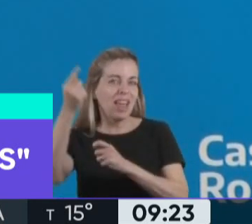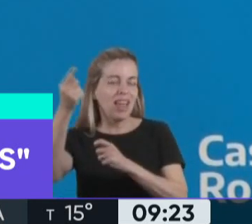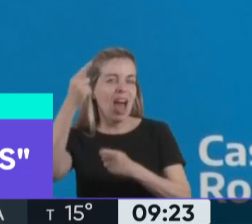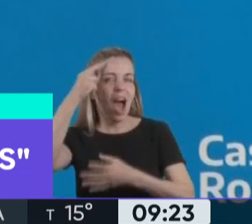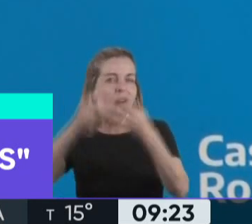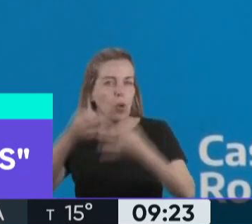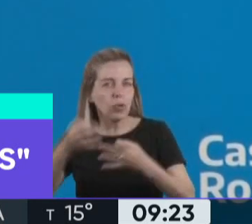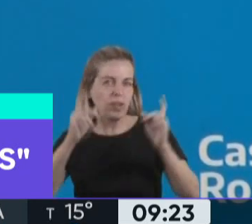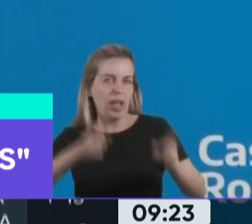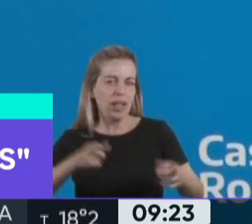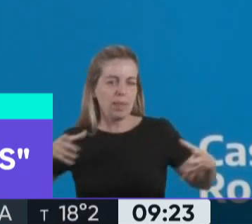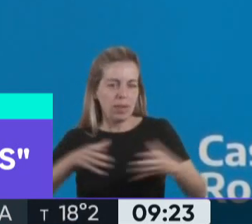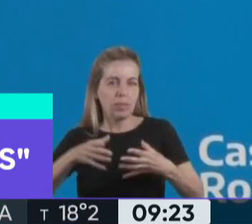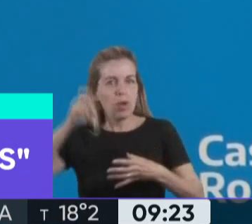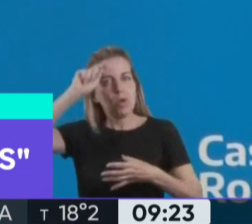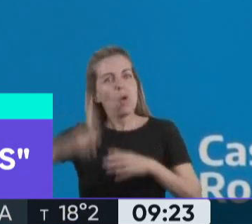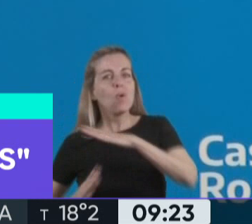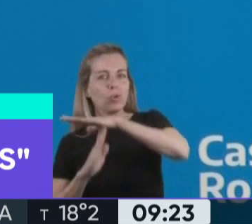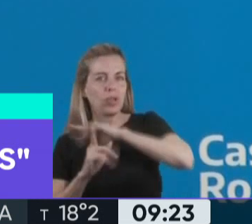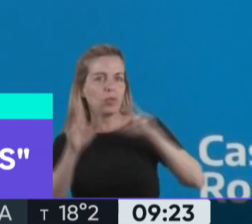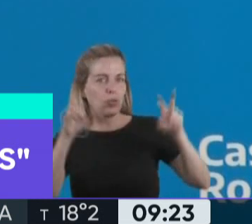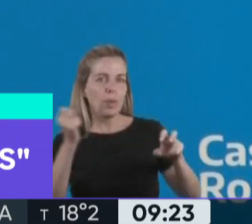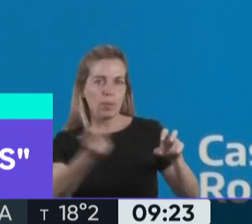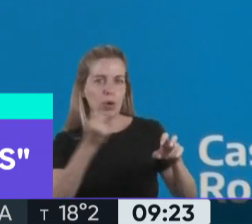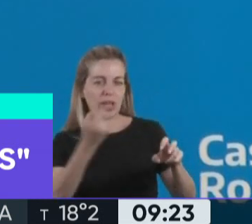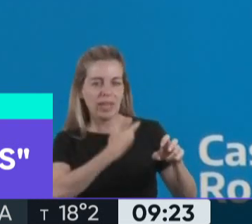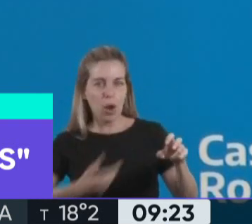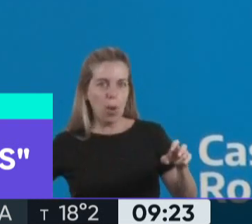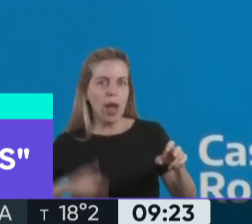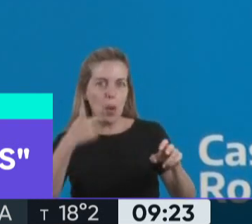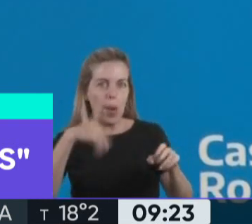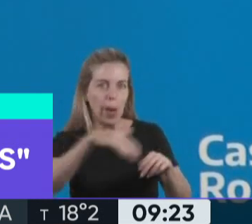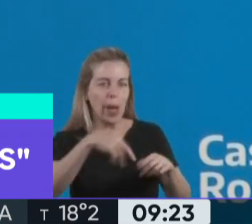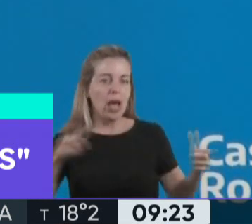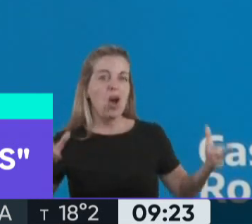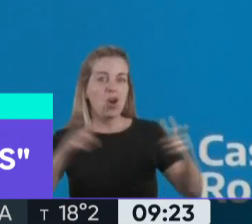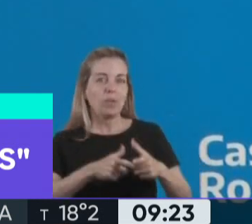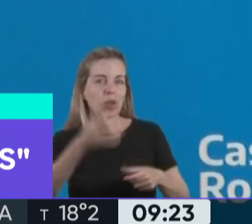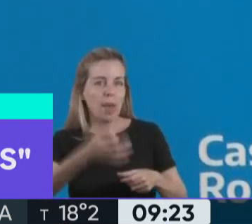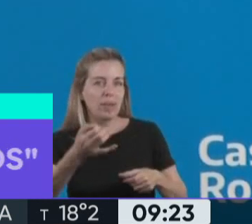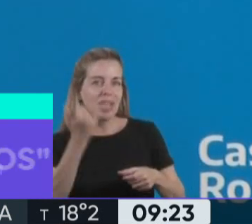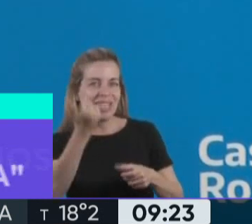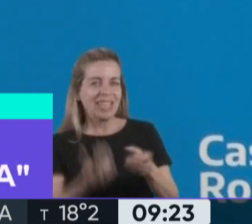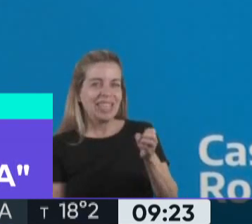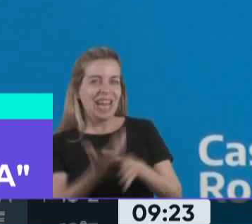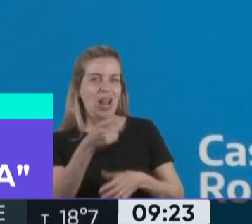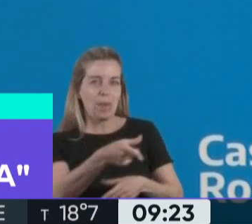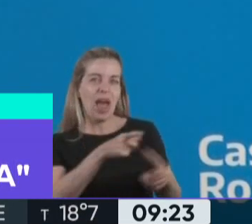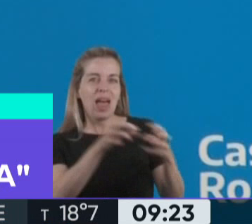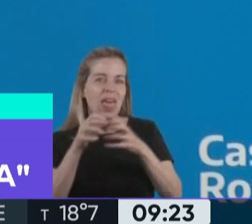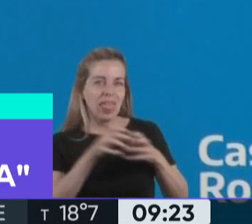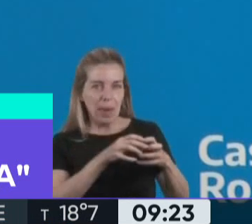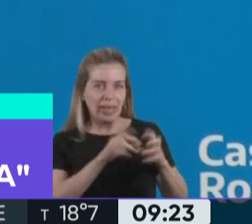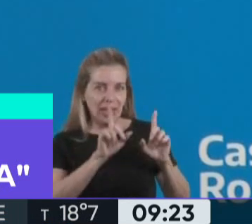una reforma de la Corte, es uno de los temas que nosotros tenemos permanentemente en debate, que esta comisión especial ya ha hecho sus consideraciones